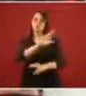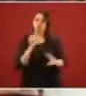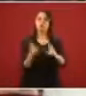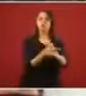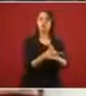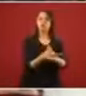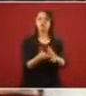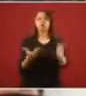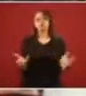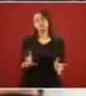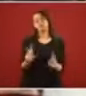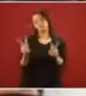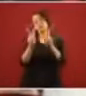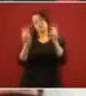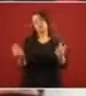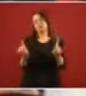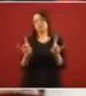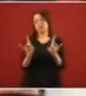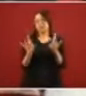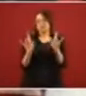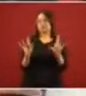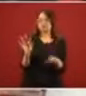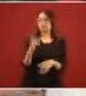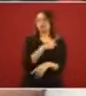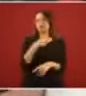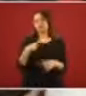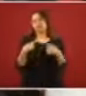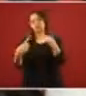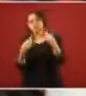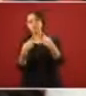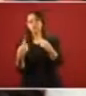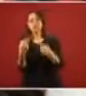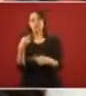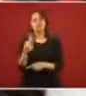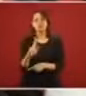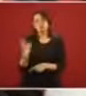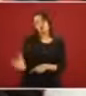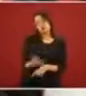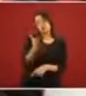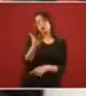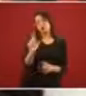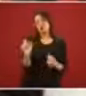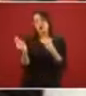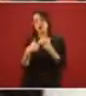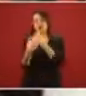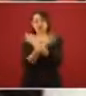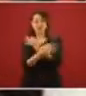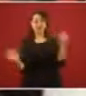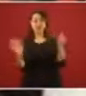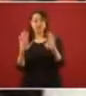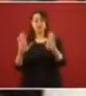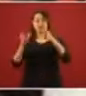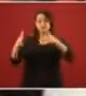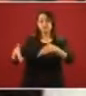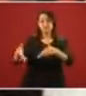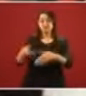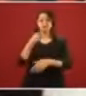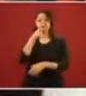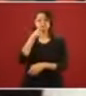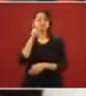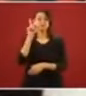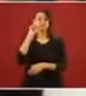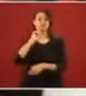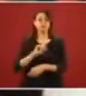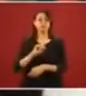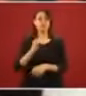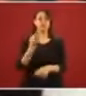le quisiera pedir, si tuviera algún mensaje concretamente de este tema, ya